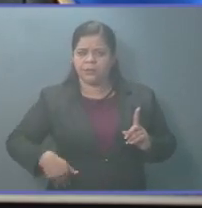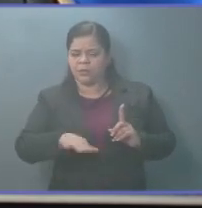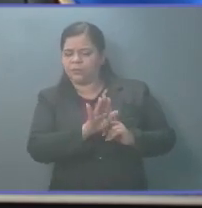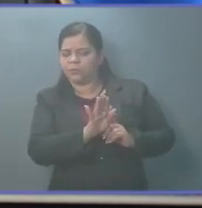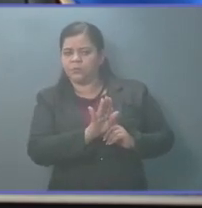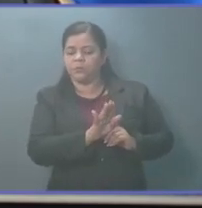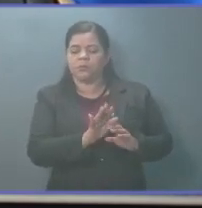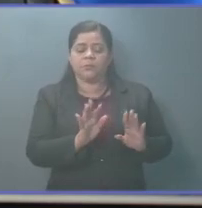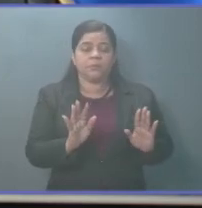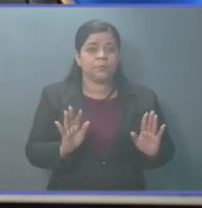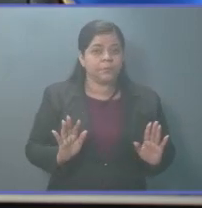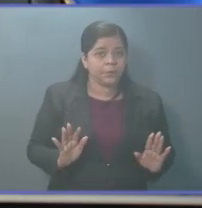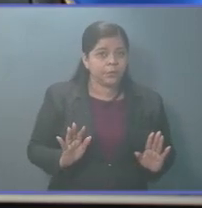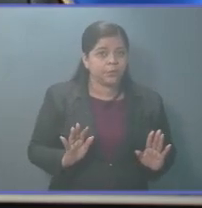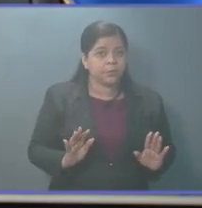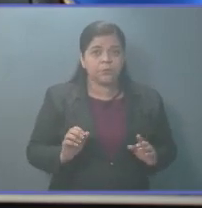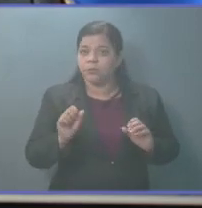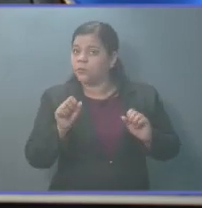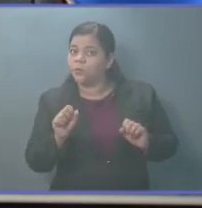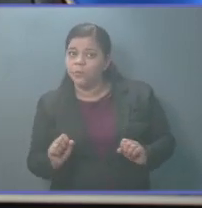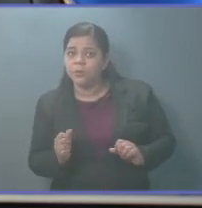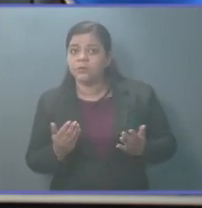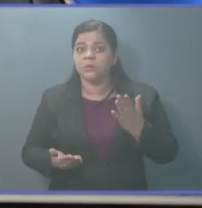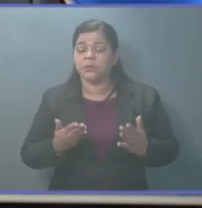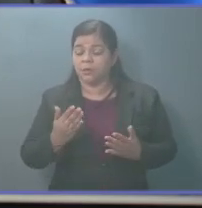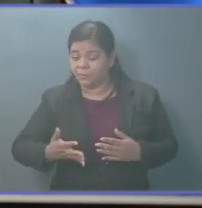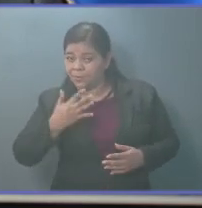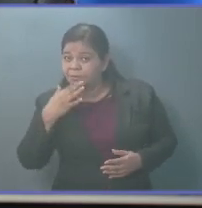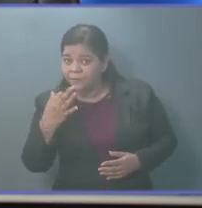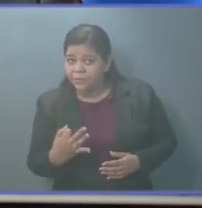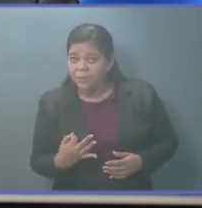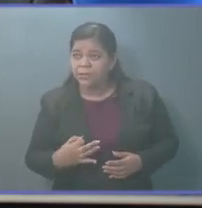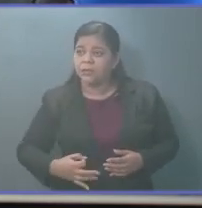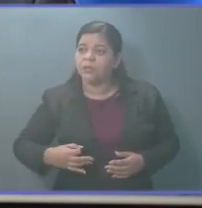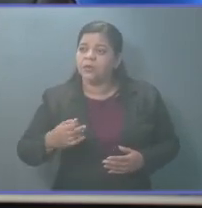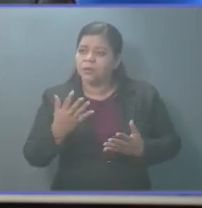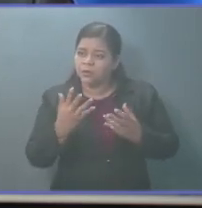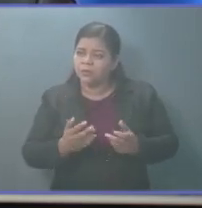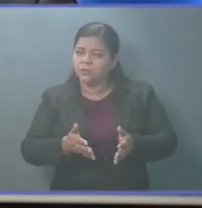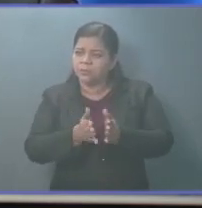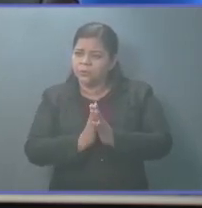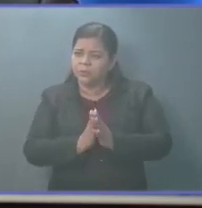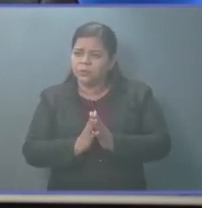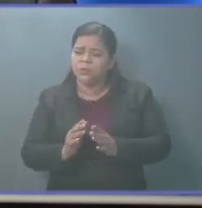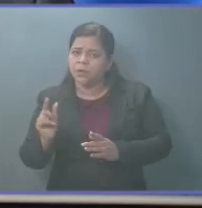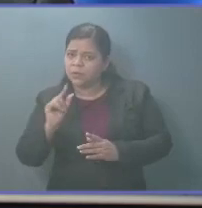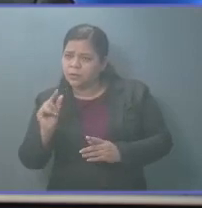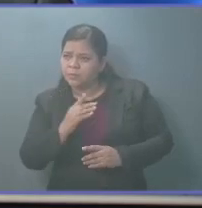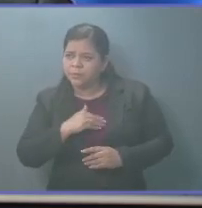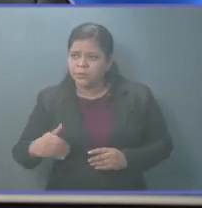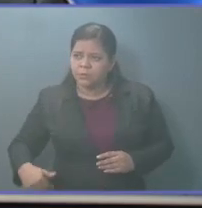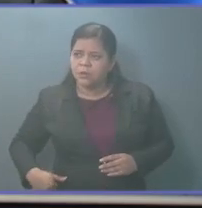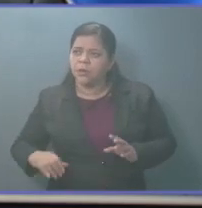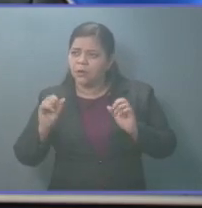es posible que lo exista. Y en caso que realmente exista, pediría, señor presidente, con la venia suya, que nos lo exhiban.